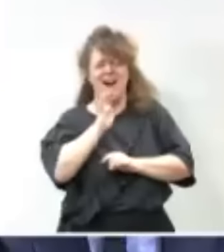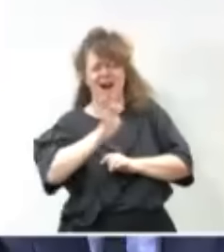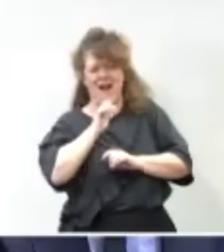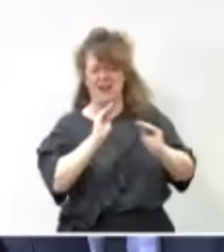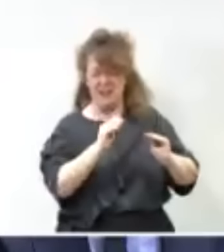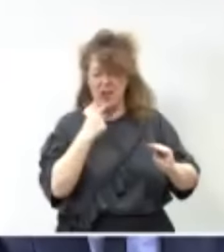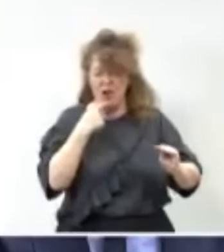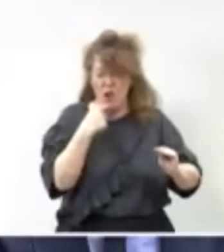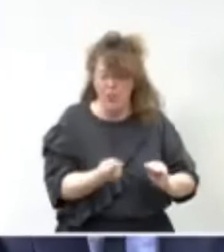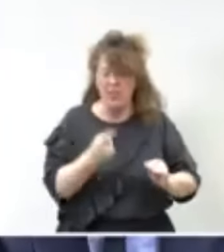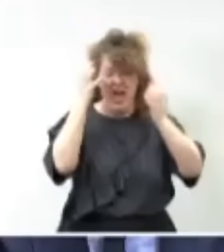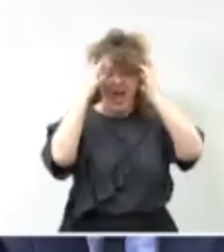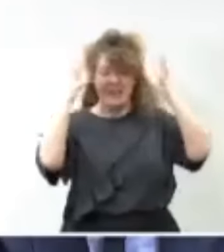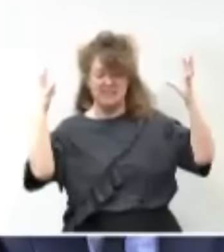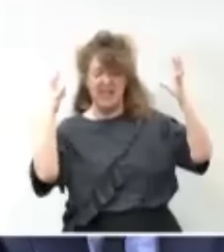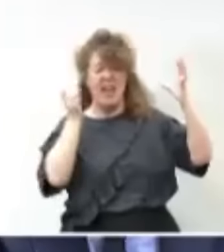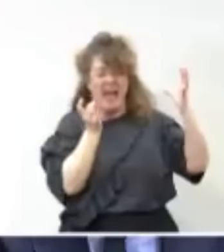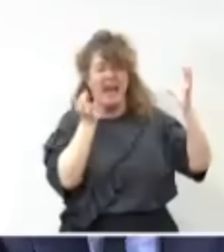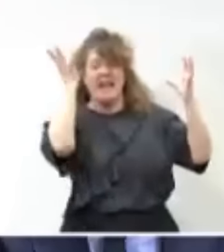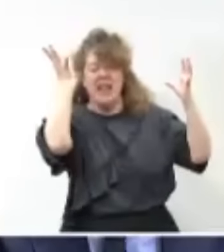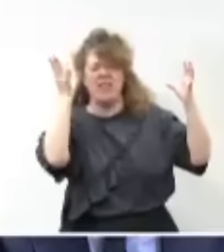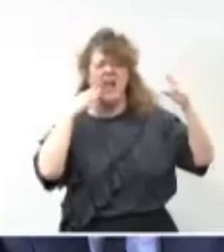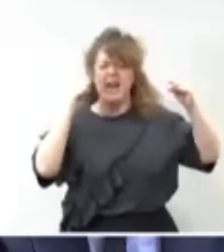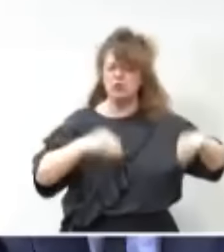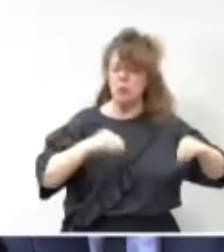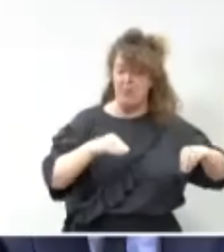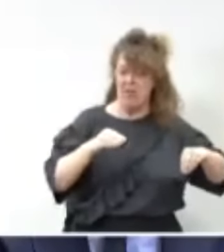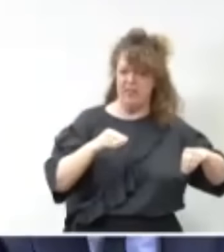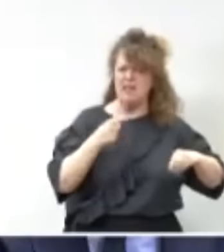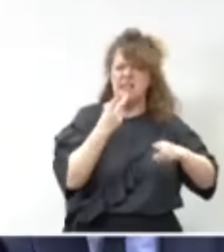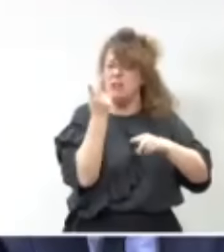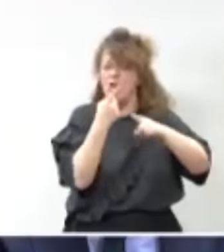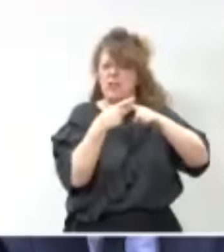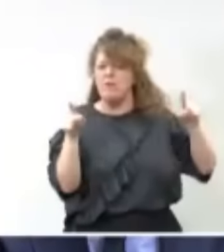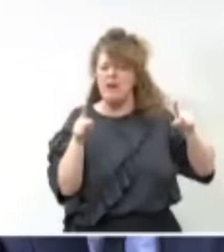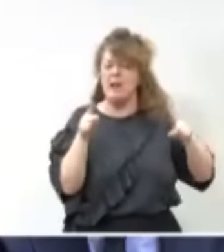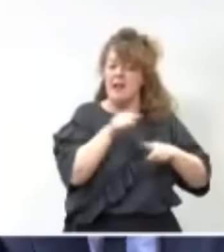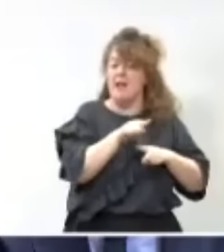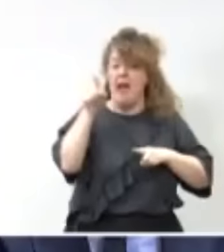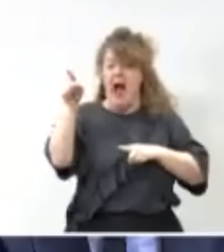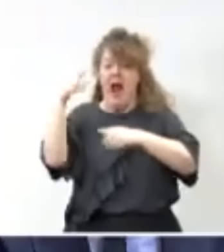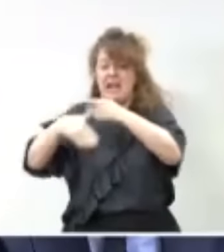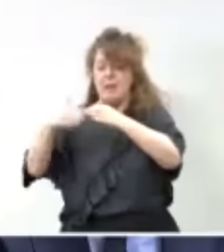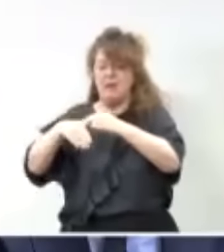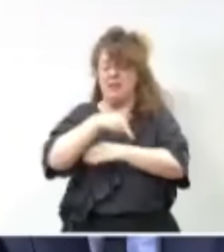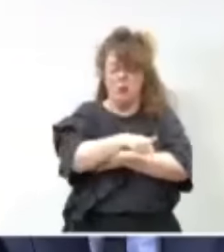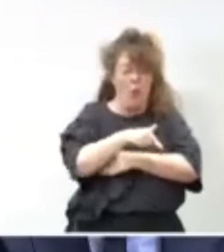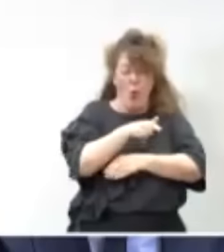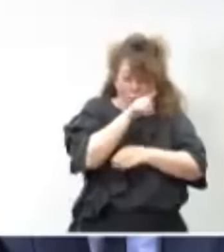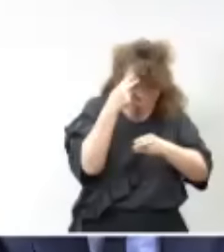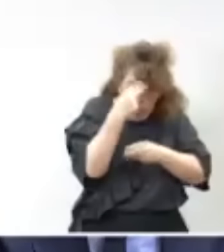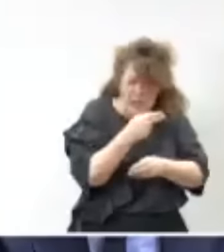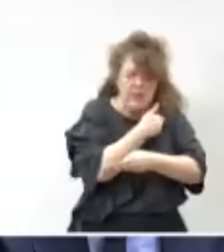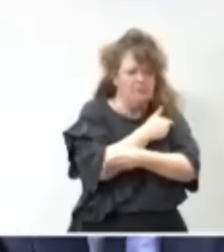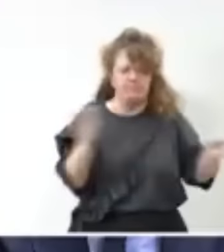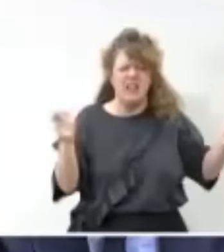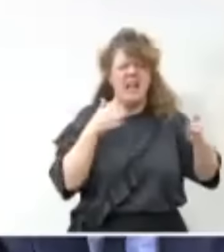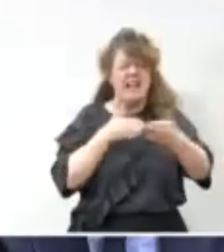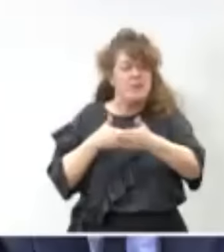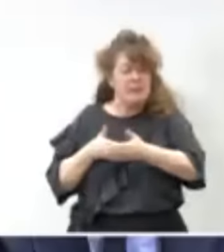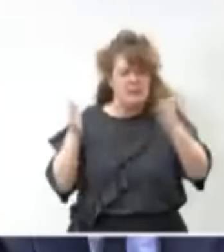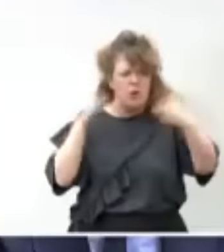Ya sabe lo que decía Einstein, la genialidad y la estupidez solamente se diferencian en que la primera tiene límites. Usted el día de los límites no fue a